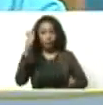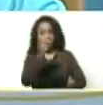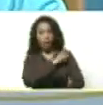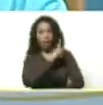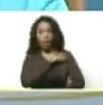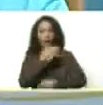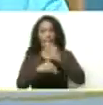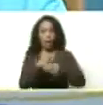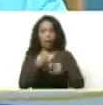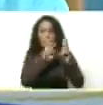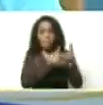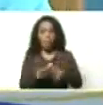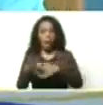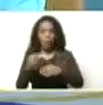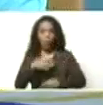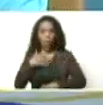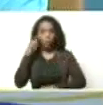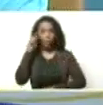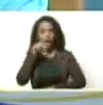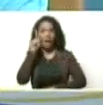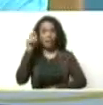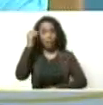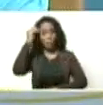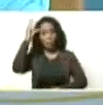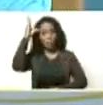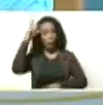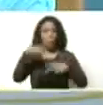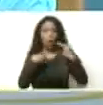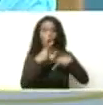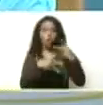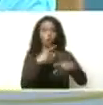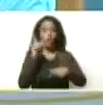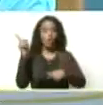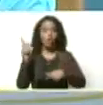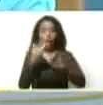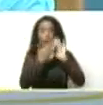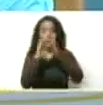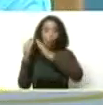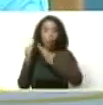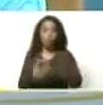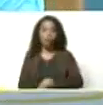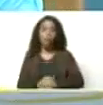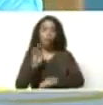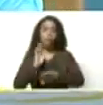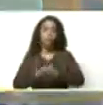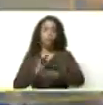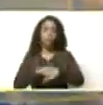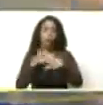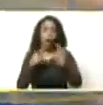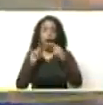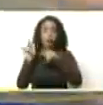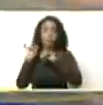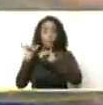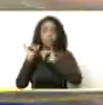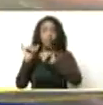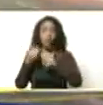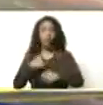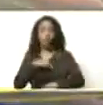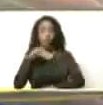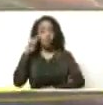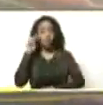plan donde nosotros podamos ver esa capacidad productiva de las comunidades porque y ahí vimos como lo hemos visto